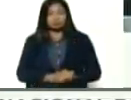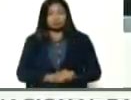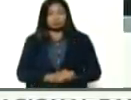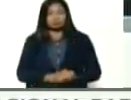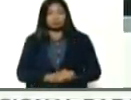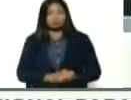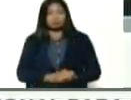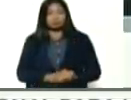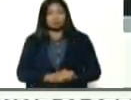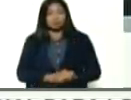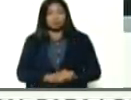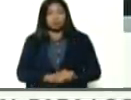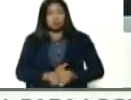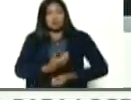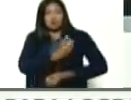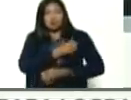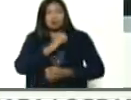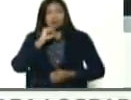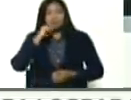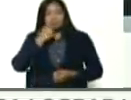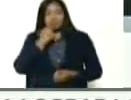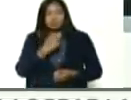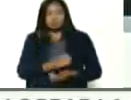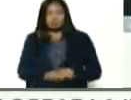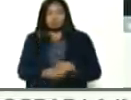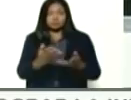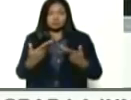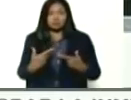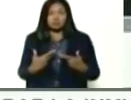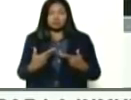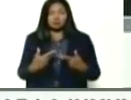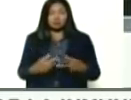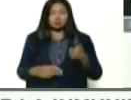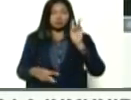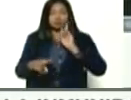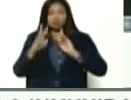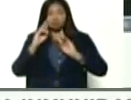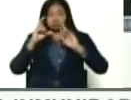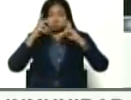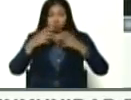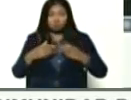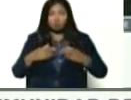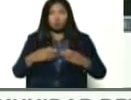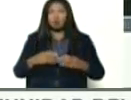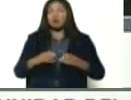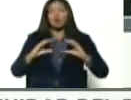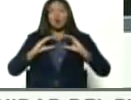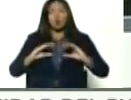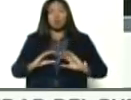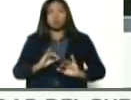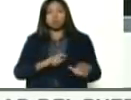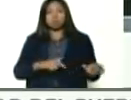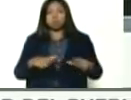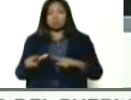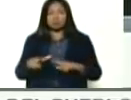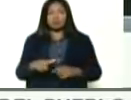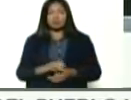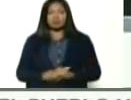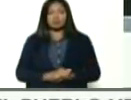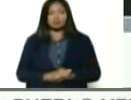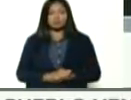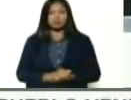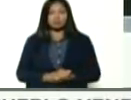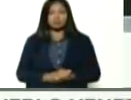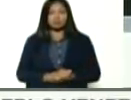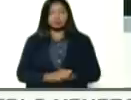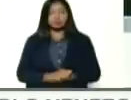con la espuma y ves que han recibido la inmunización sea que han generado anticuerpos del spum nivel